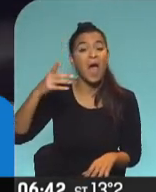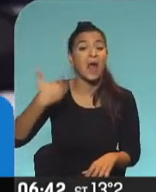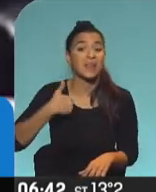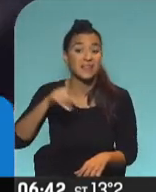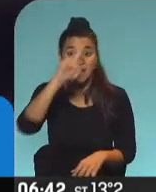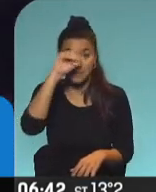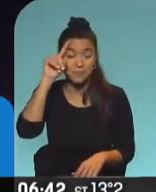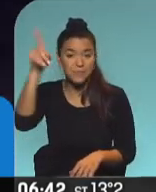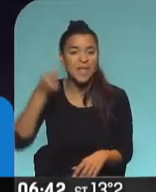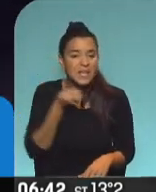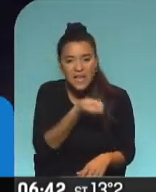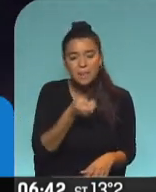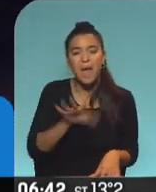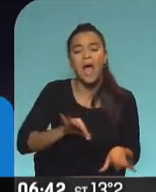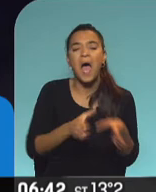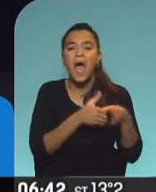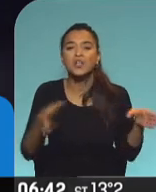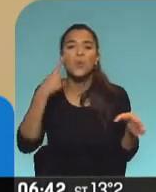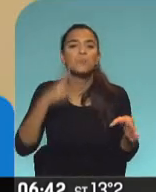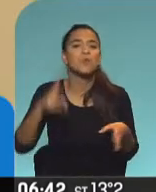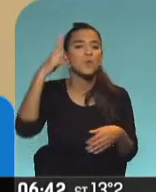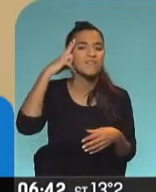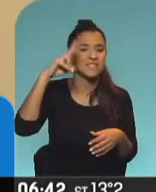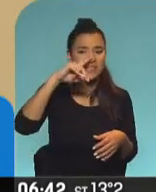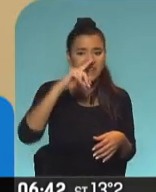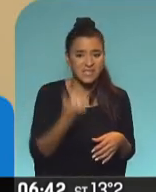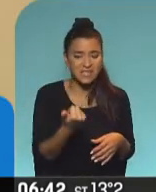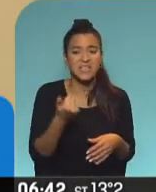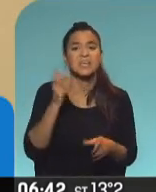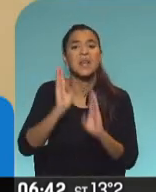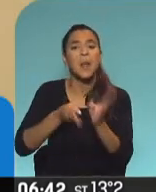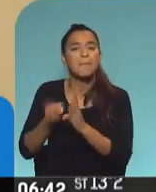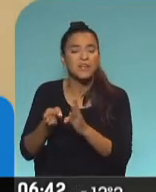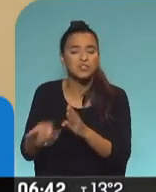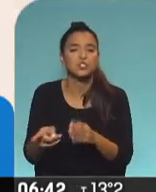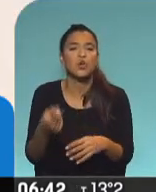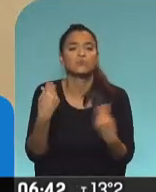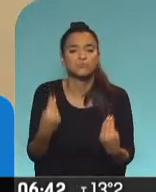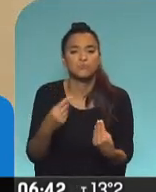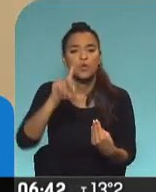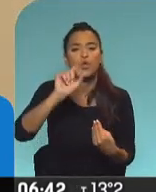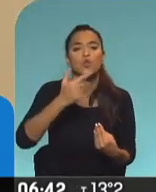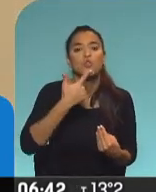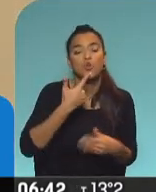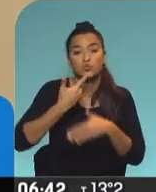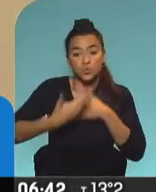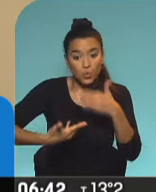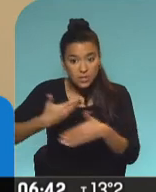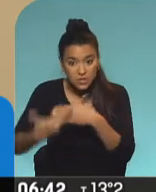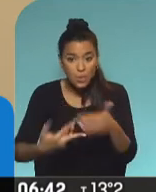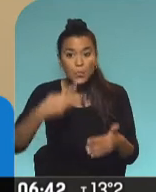responder por los crímenes cometidos en el año 1976 en la represión que fue conocida como los sucesos de